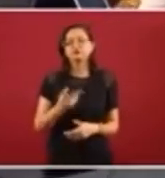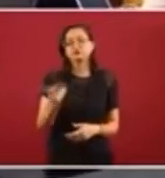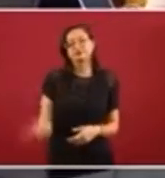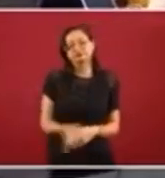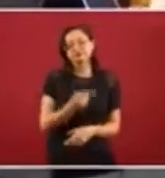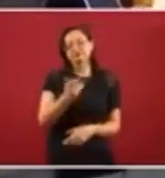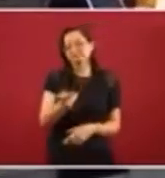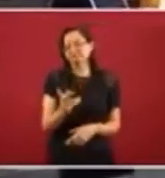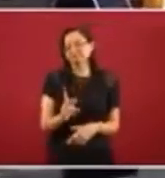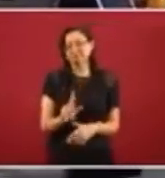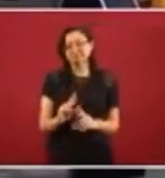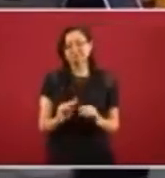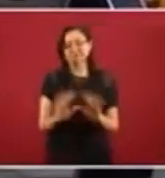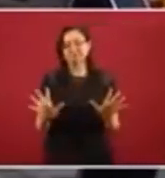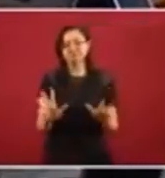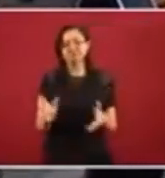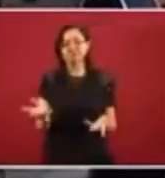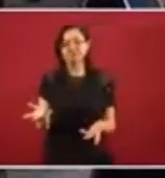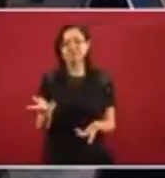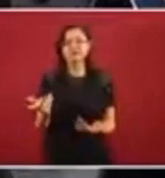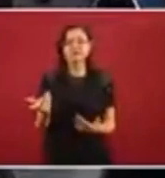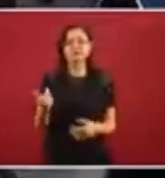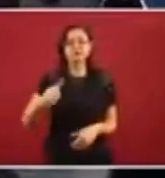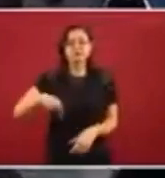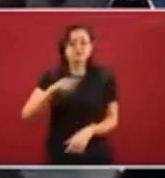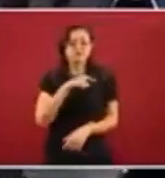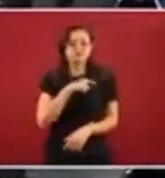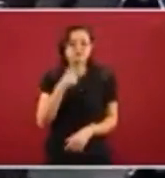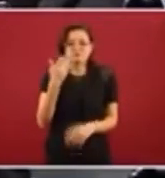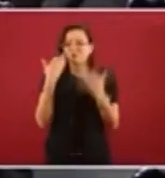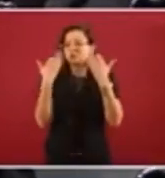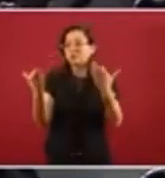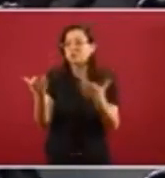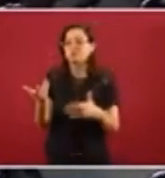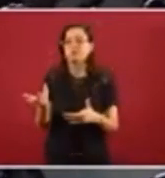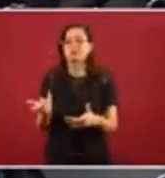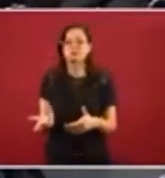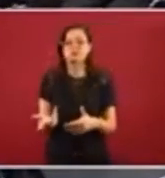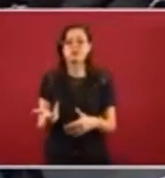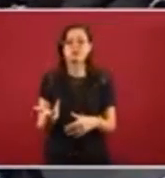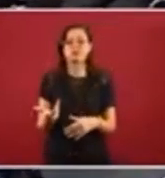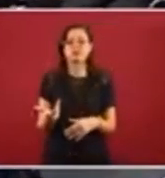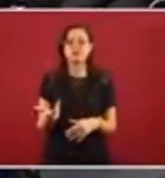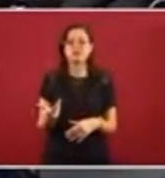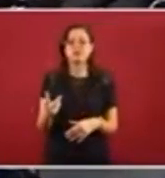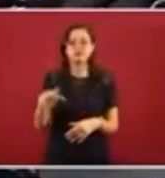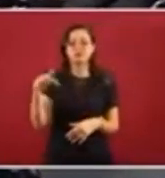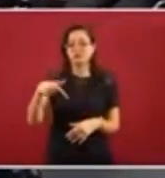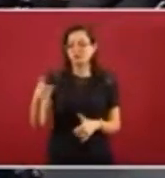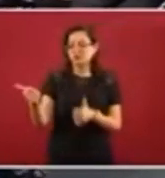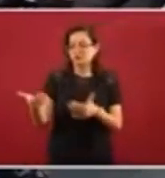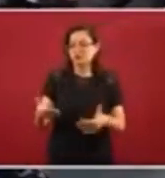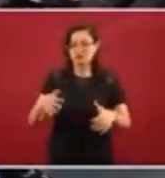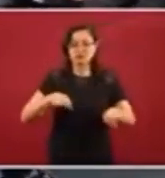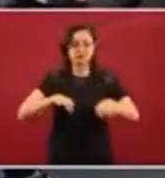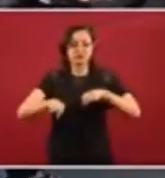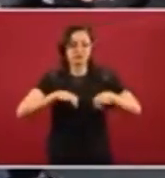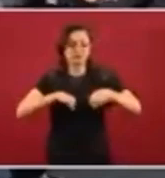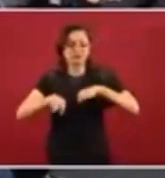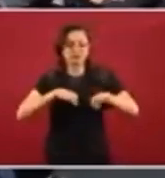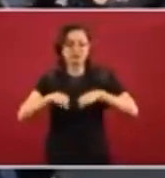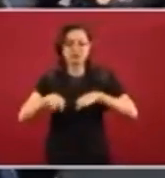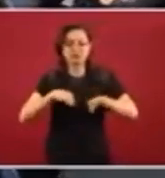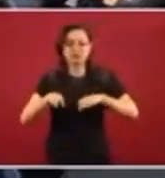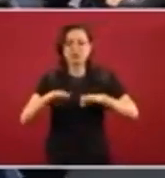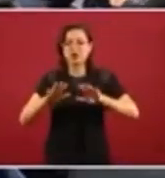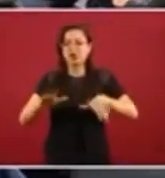práctico. Nosotros mismos lo vivimos, ustedes seguramente también, cuando venimos a cubrir nuestras actividades esenciales y tratamos